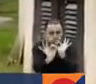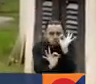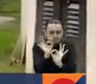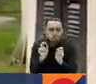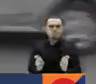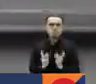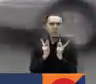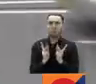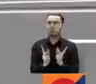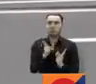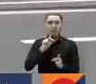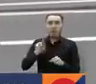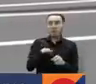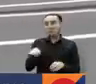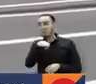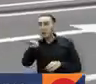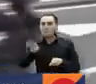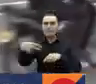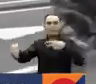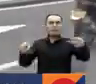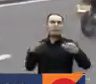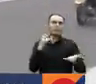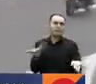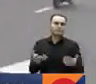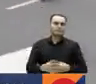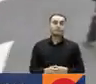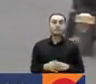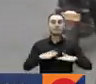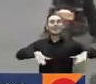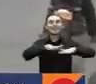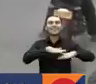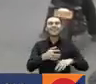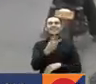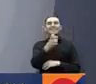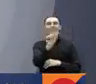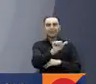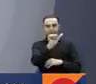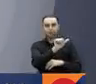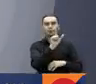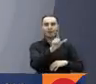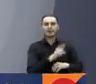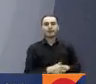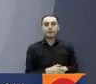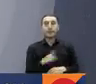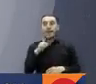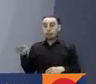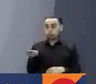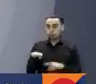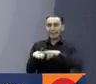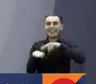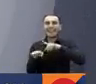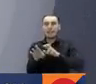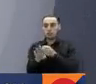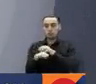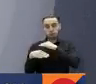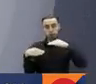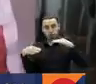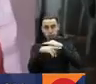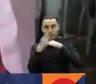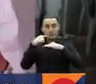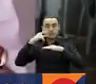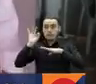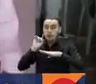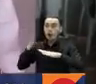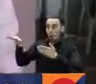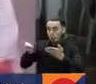están asesinando vidas. El caso ocurrió en la estación 7 de agosto, Oriente de Cali. El vehículo transitaba por el carril exclusivo sin autorización.